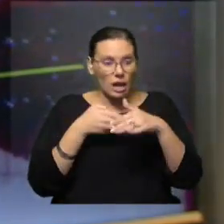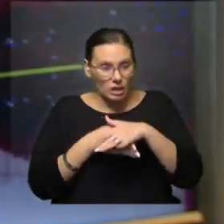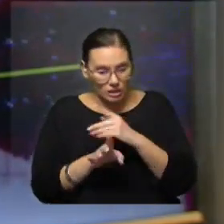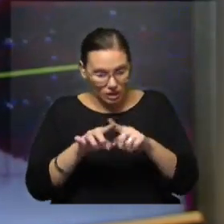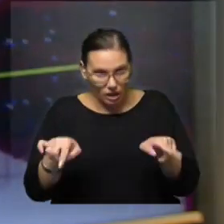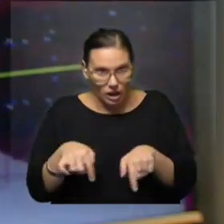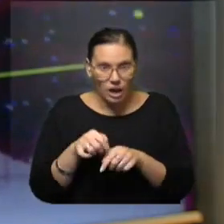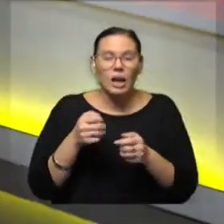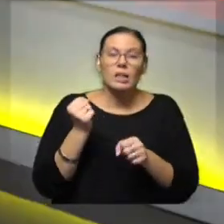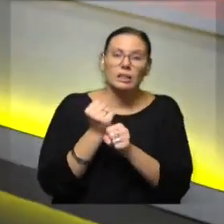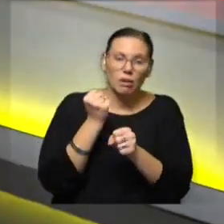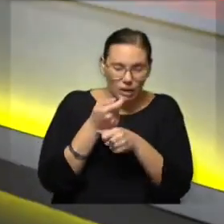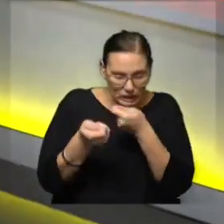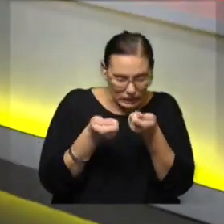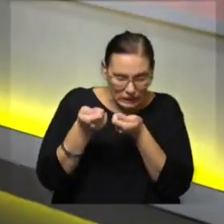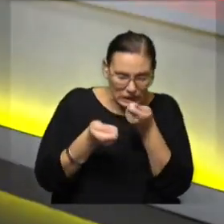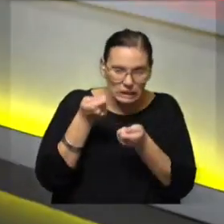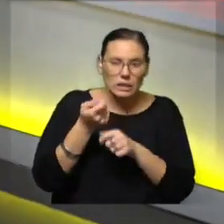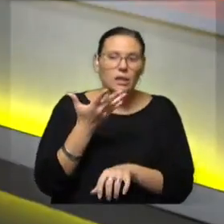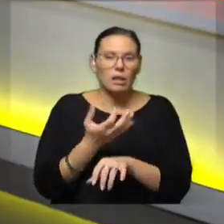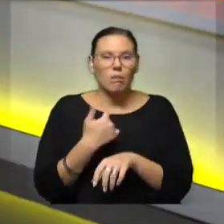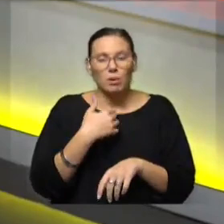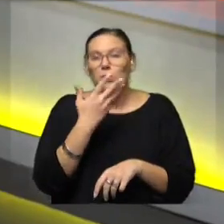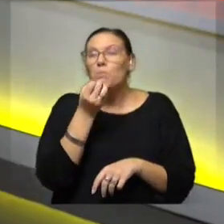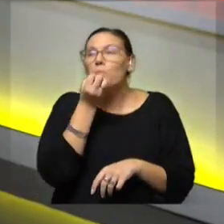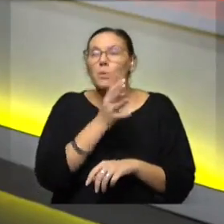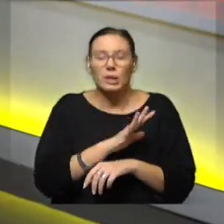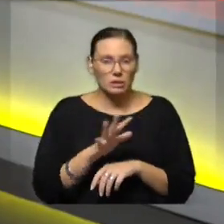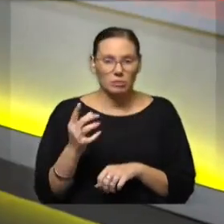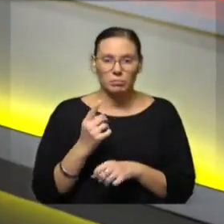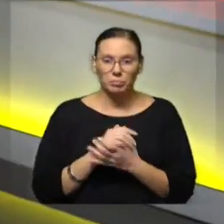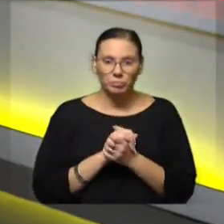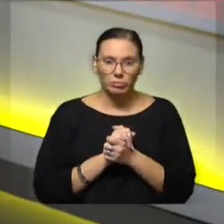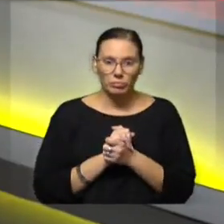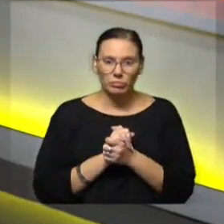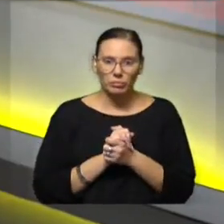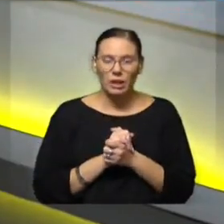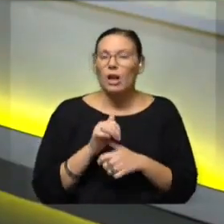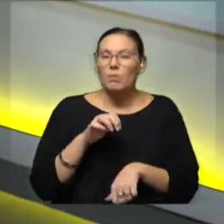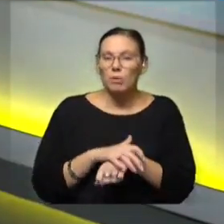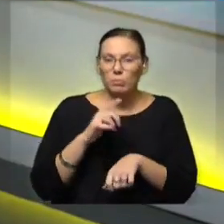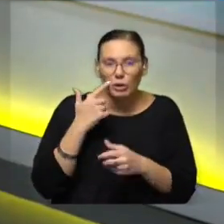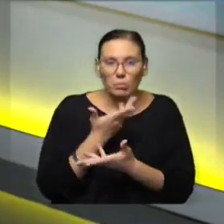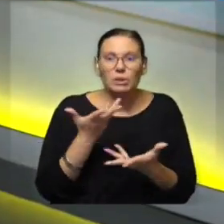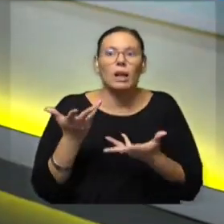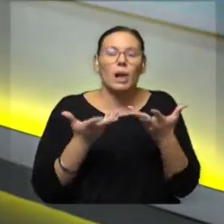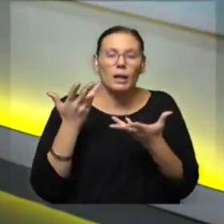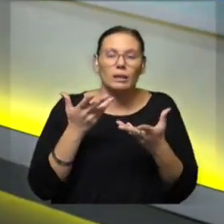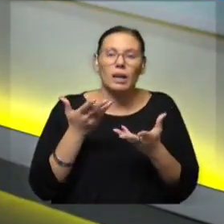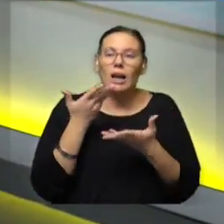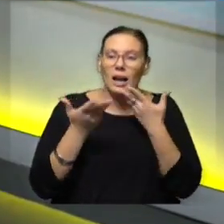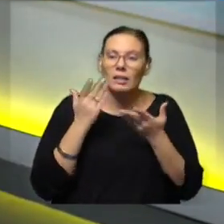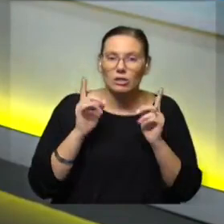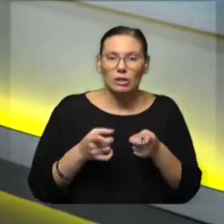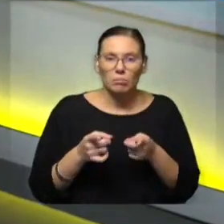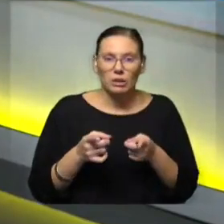trabajar arreglos. ¿Cómo fue esa experiencia? Y para mí estuvo buenísimo, primero porque es el momento de mostrarle a alguien la canción también.